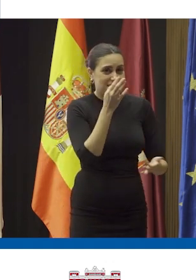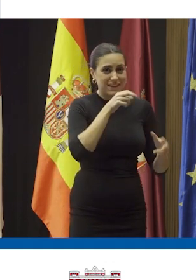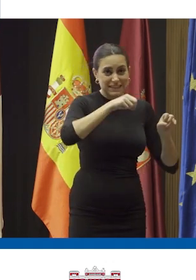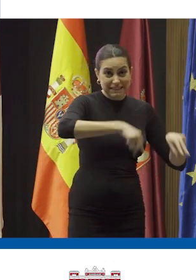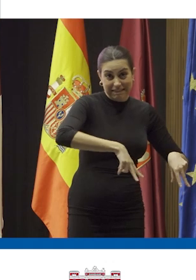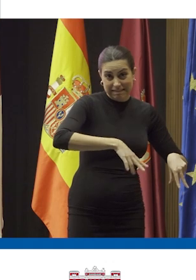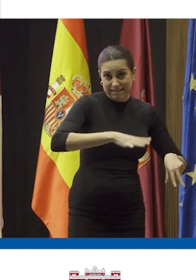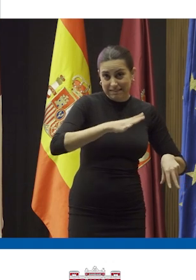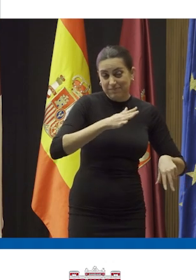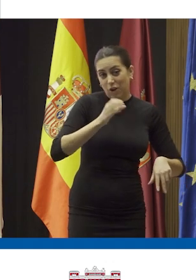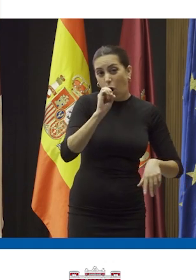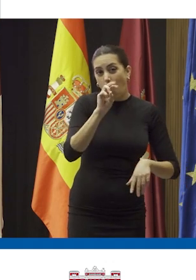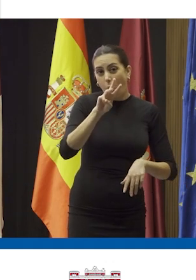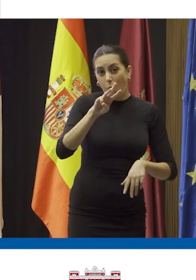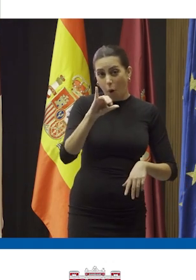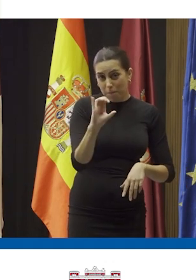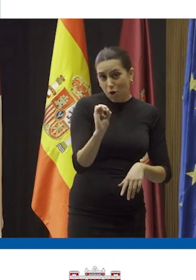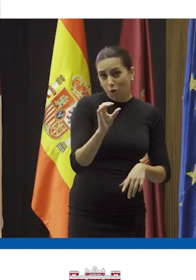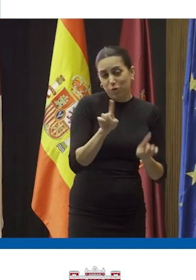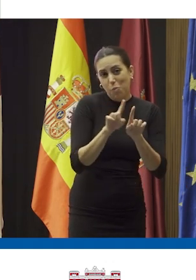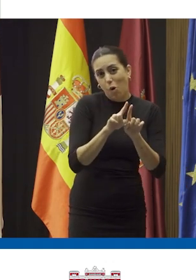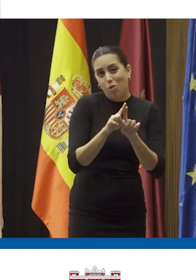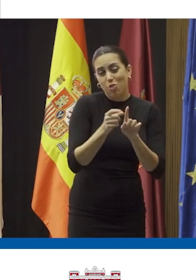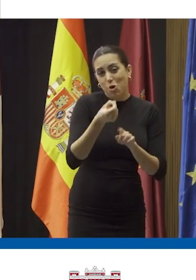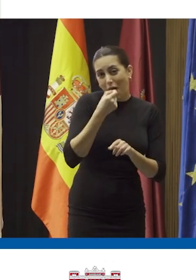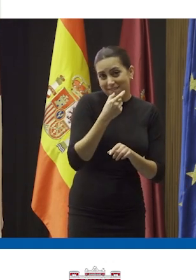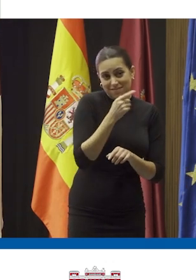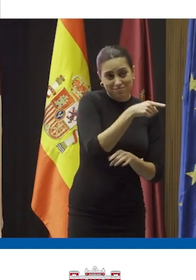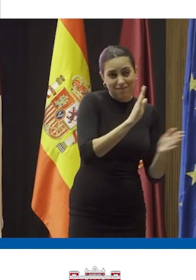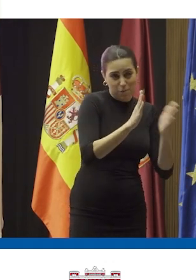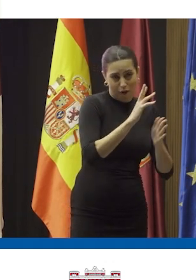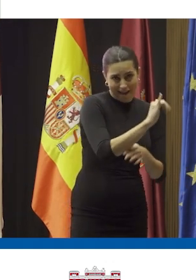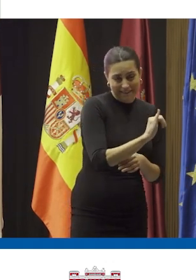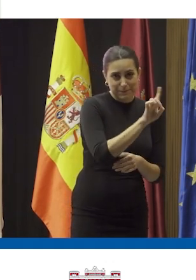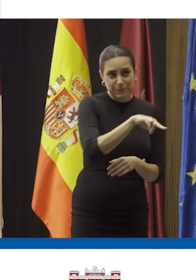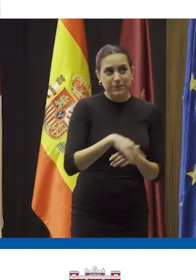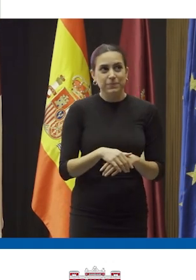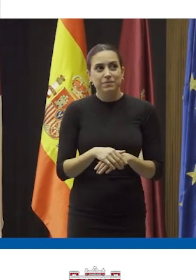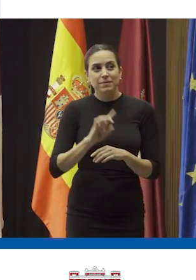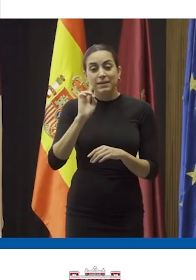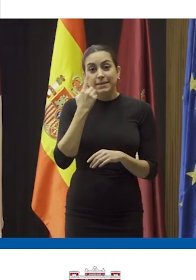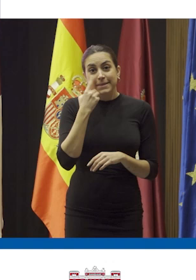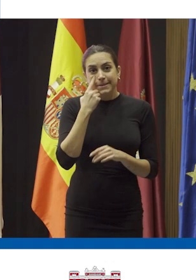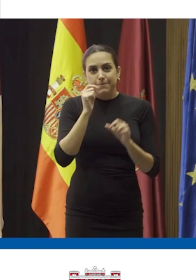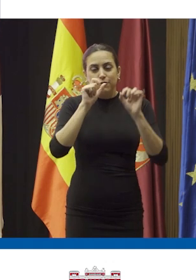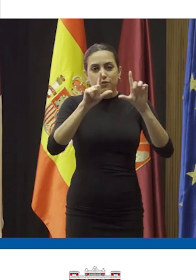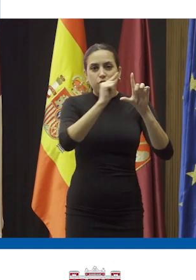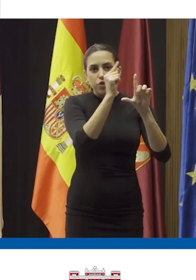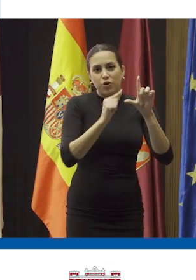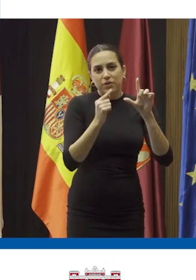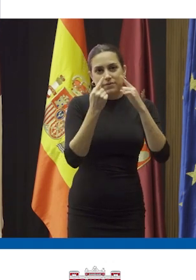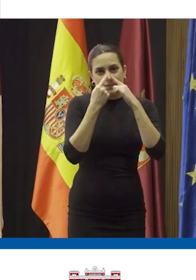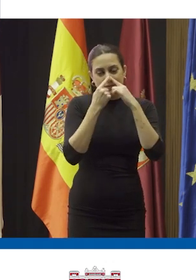andaba danzando por allí, lógicamente. Bueno, vean lo que es la reconstrucción nasal por medio de un injerto frontal